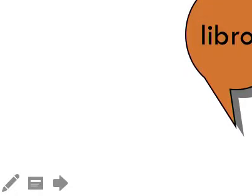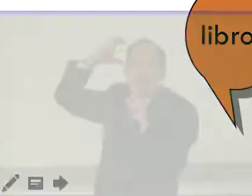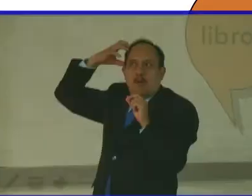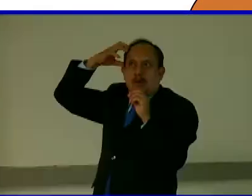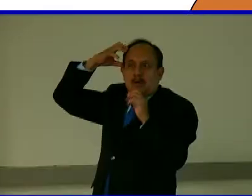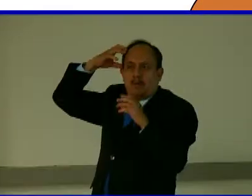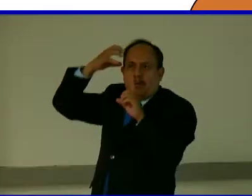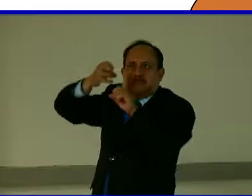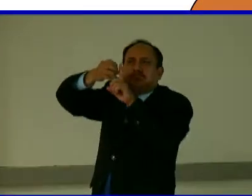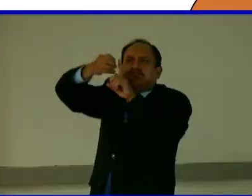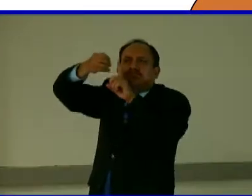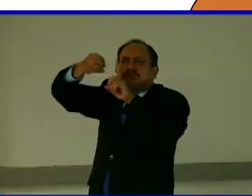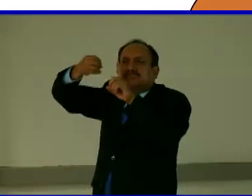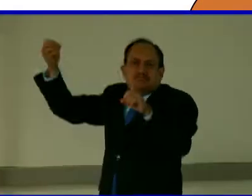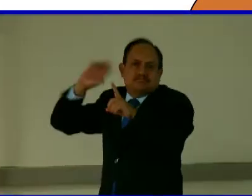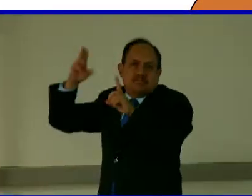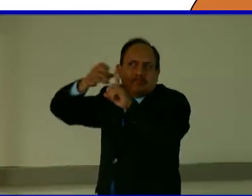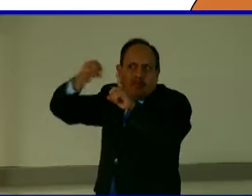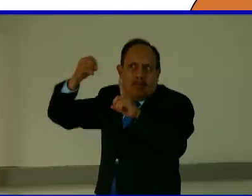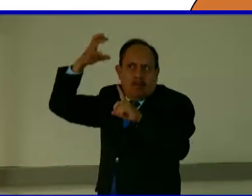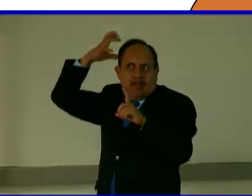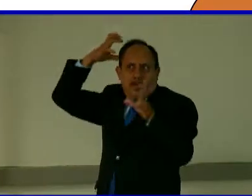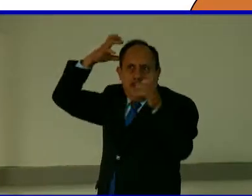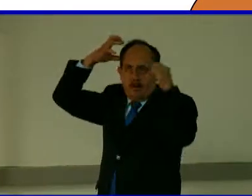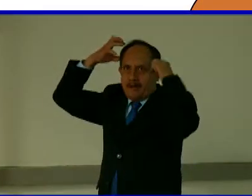secuencia de sonido.